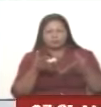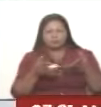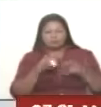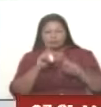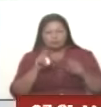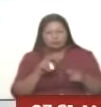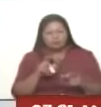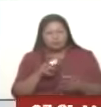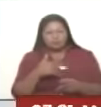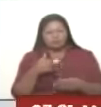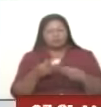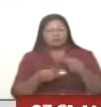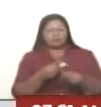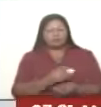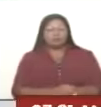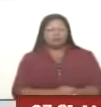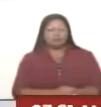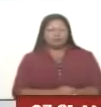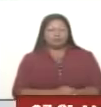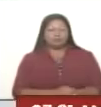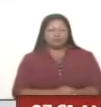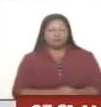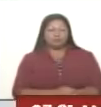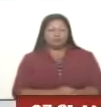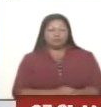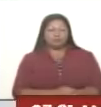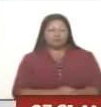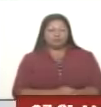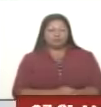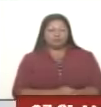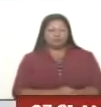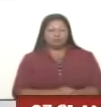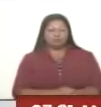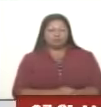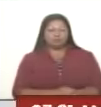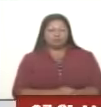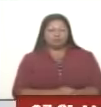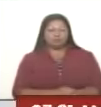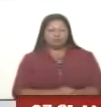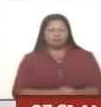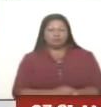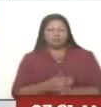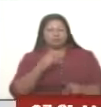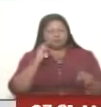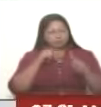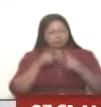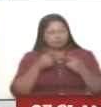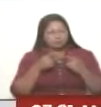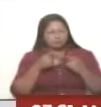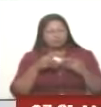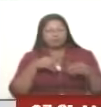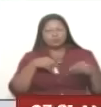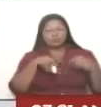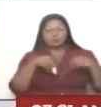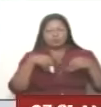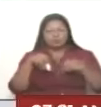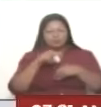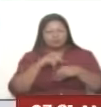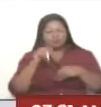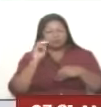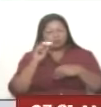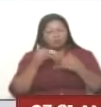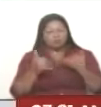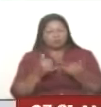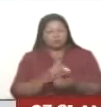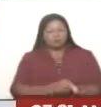pregunta a flor de piel, y la perspectiva es que con la flexibilización de